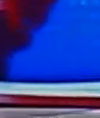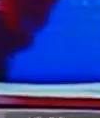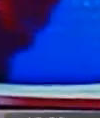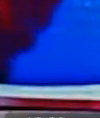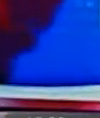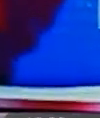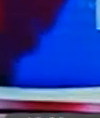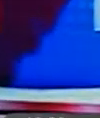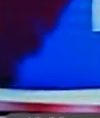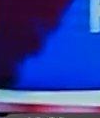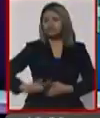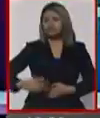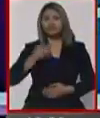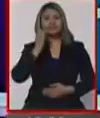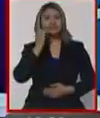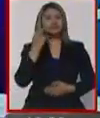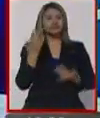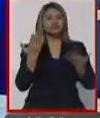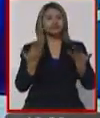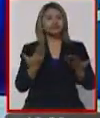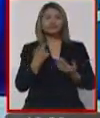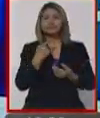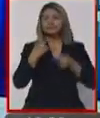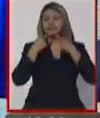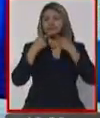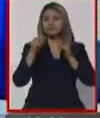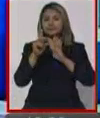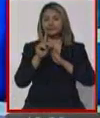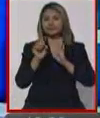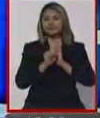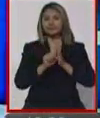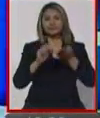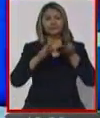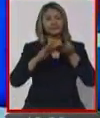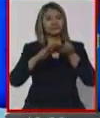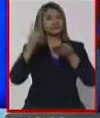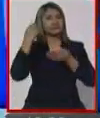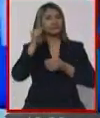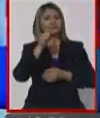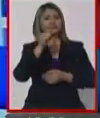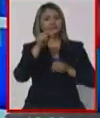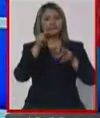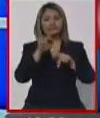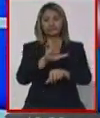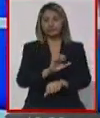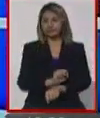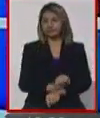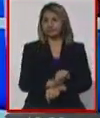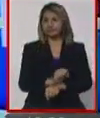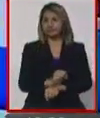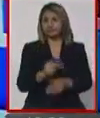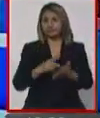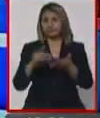Y esta mañana el presidente del Estado, Evo Morales, promulgó un decreto de indulto y amnistía para privados de libertad. Este proyecto será remitido a la